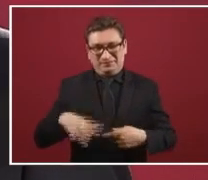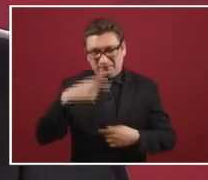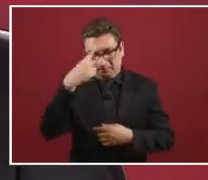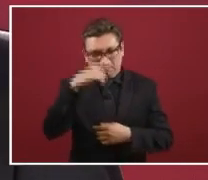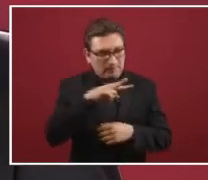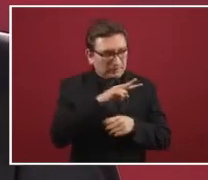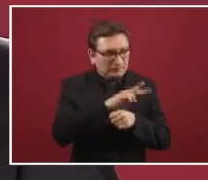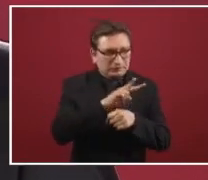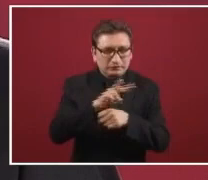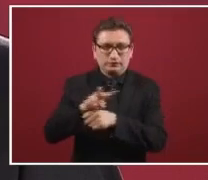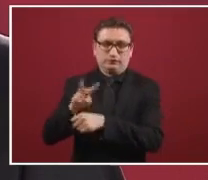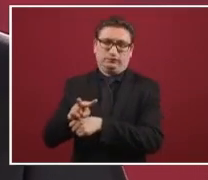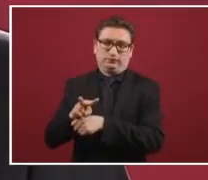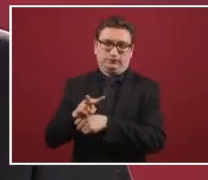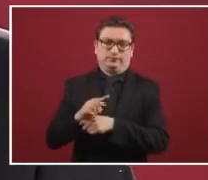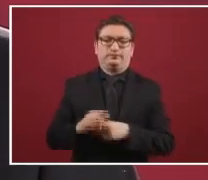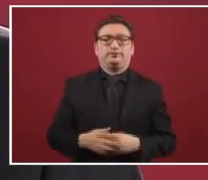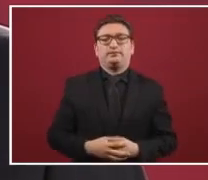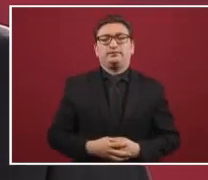o por la